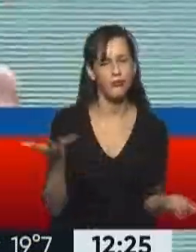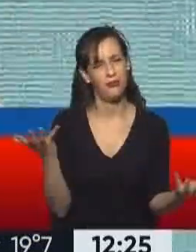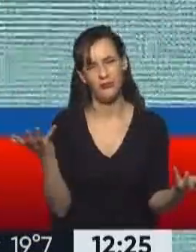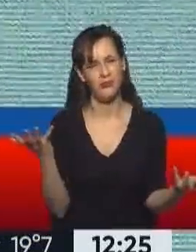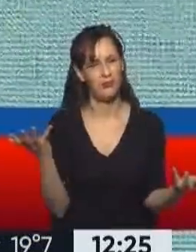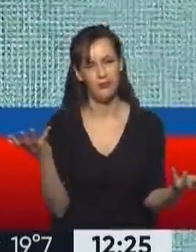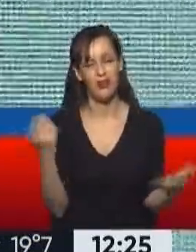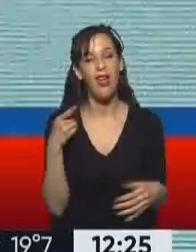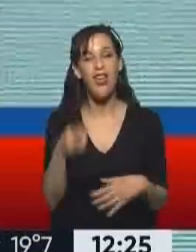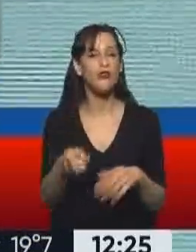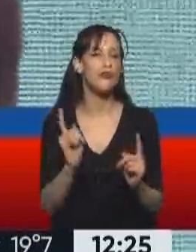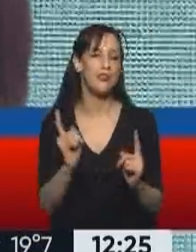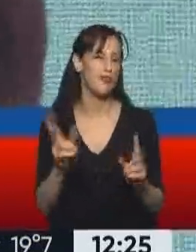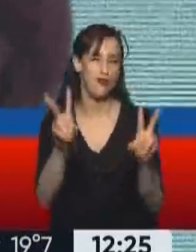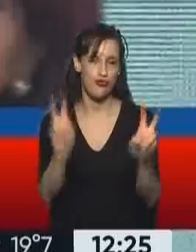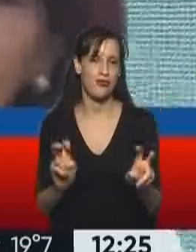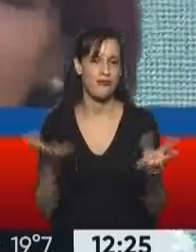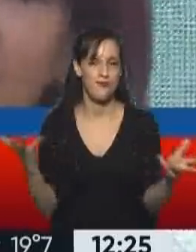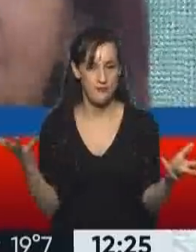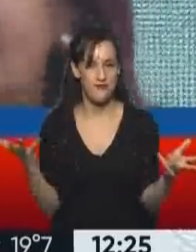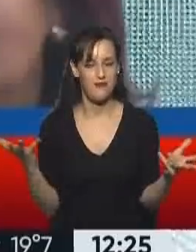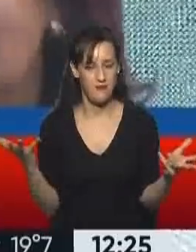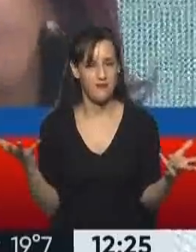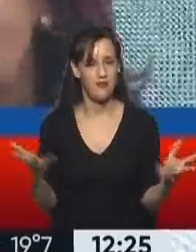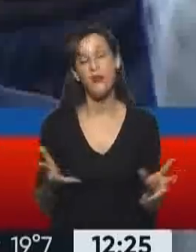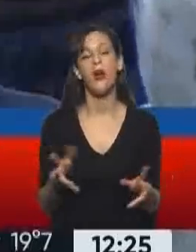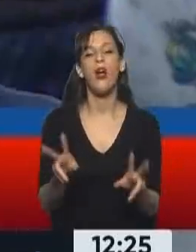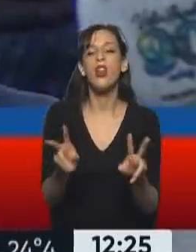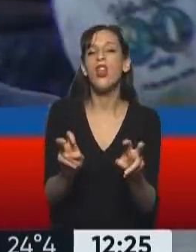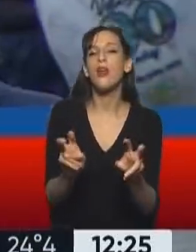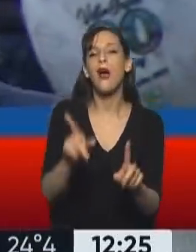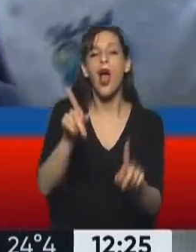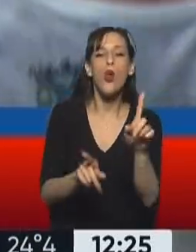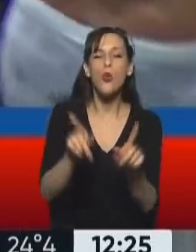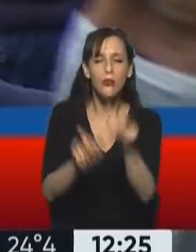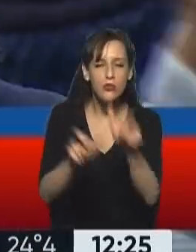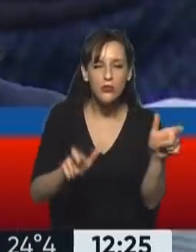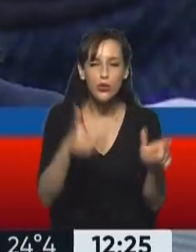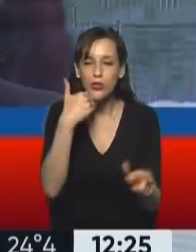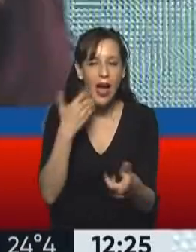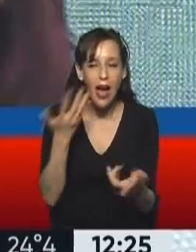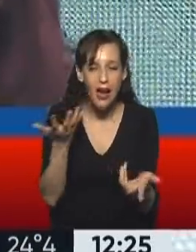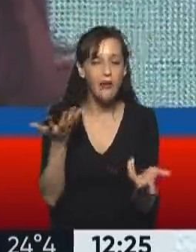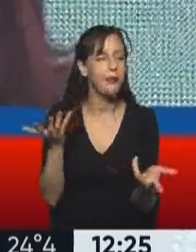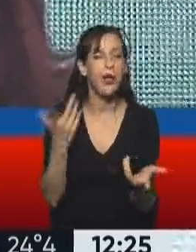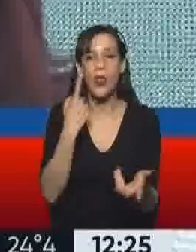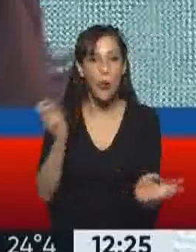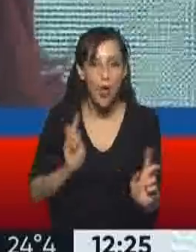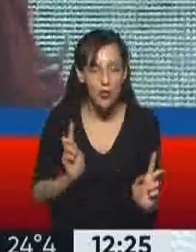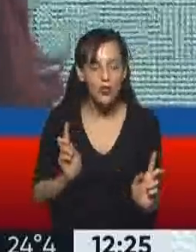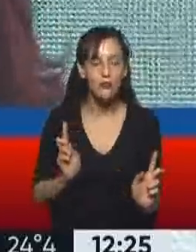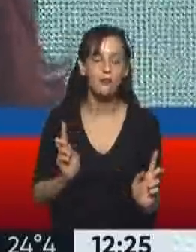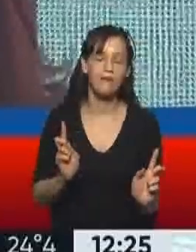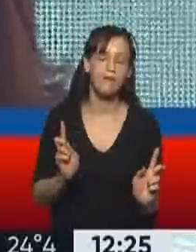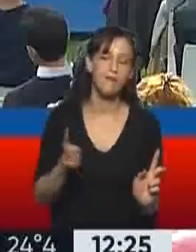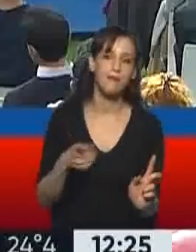Argentina. Sé que estos temas por ahí muchas veces están ocultos, pero les puedo asegurar que